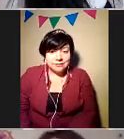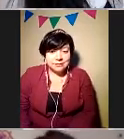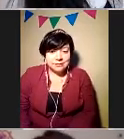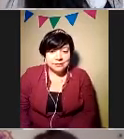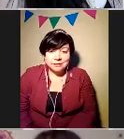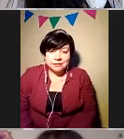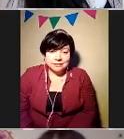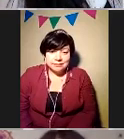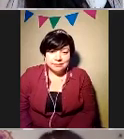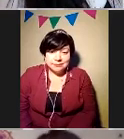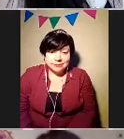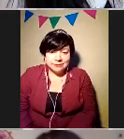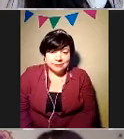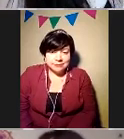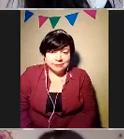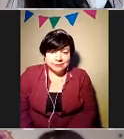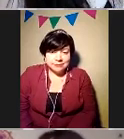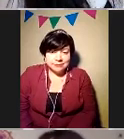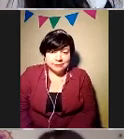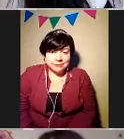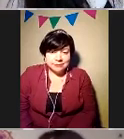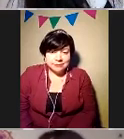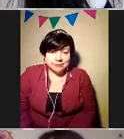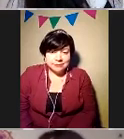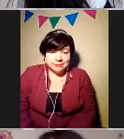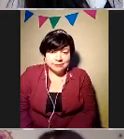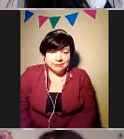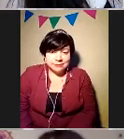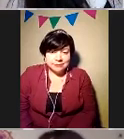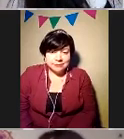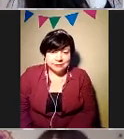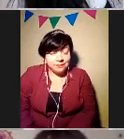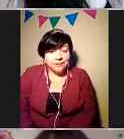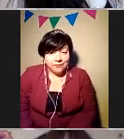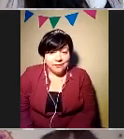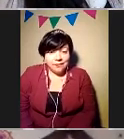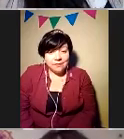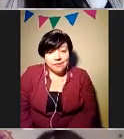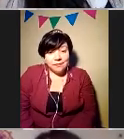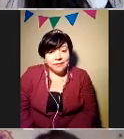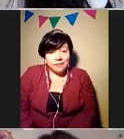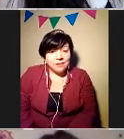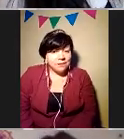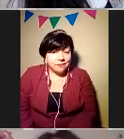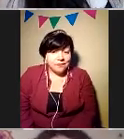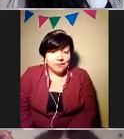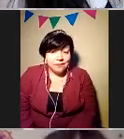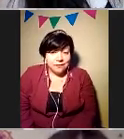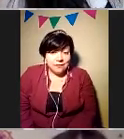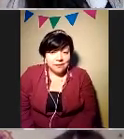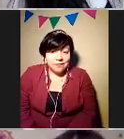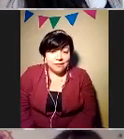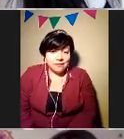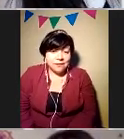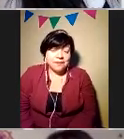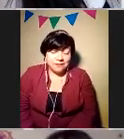prenda te va a durar 5 años mínimo. el de un año y medio con suerte, con mucha